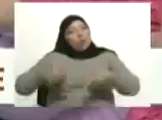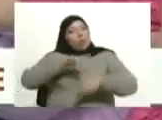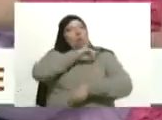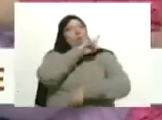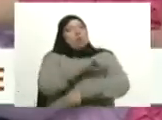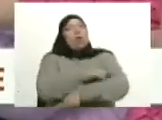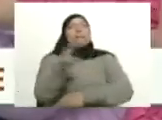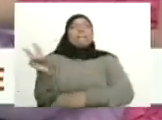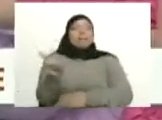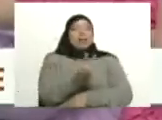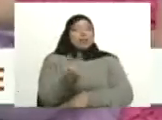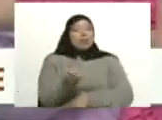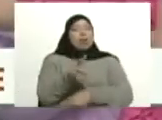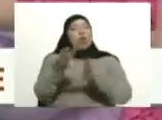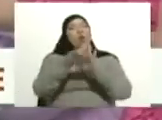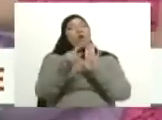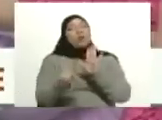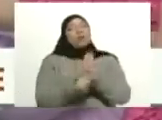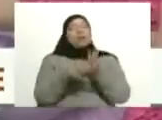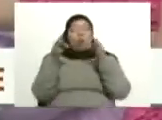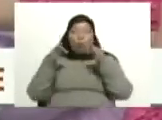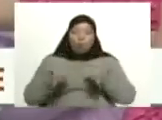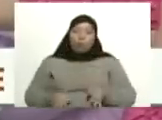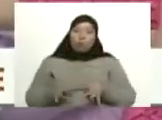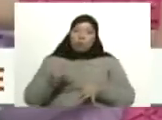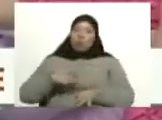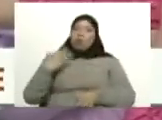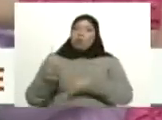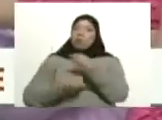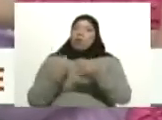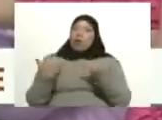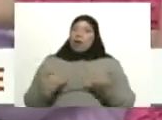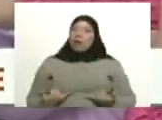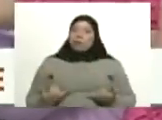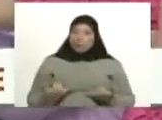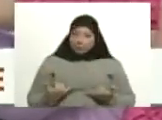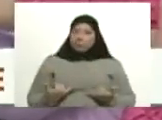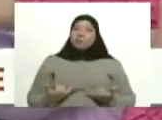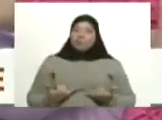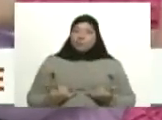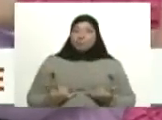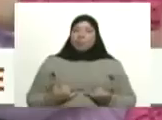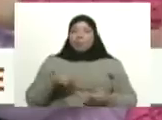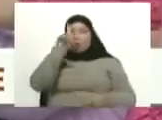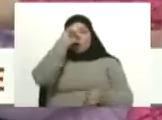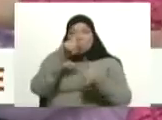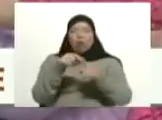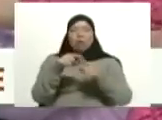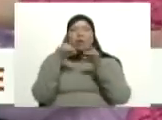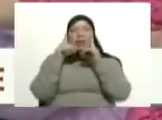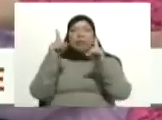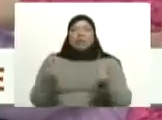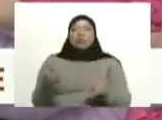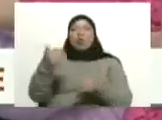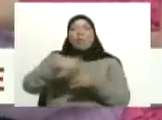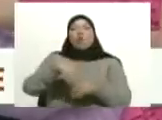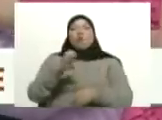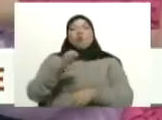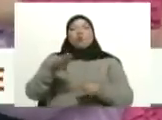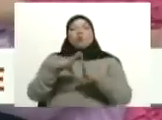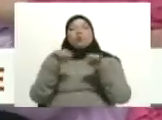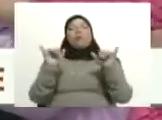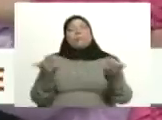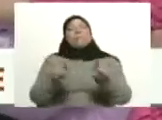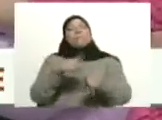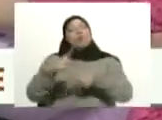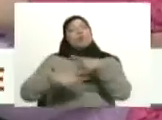en Venezuela que están constitucionalmente establecidas, que solamente pueden hacerse por la vía de las elecciones. Todos tuvimos que